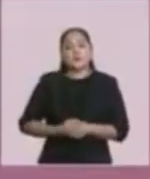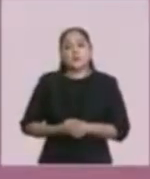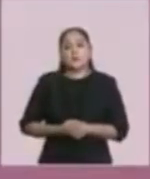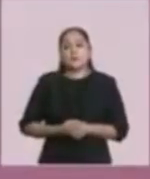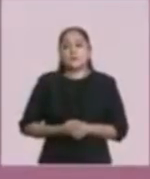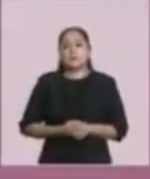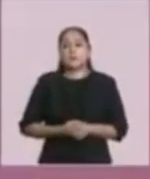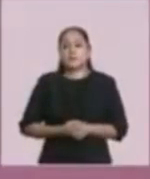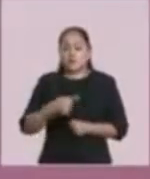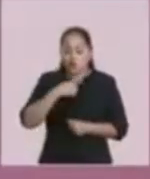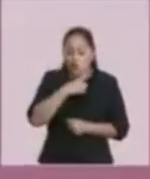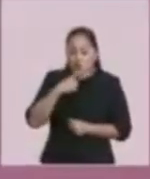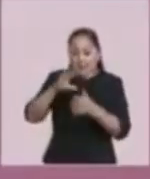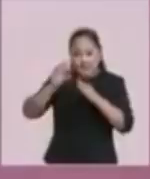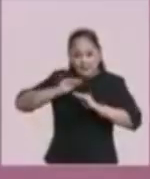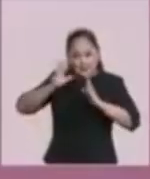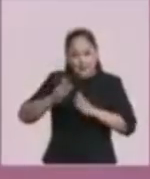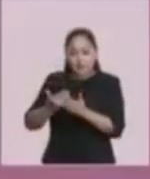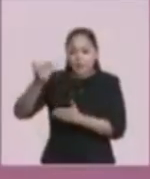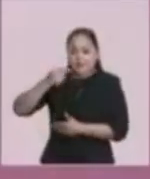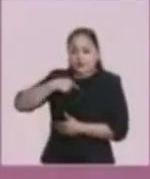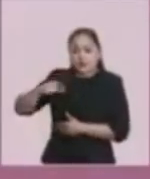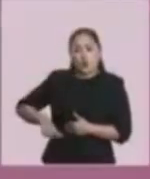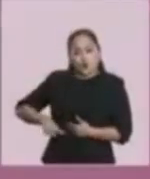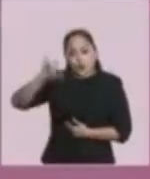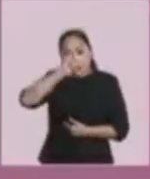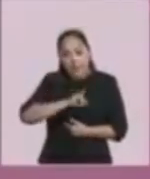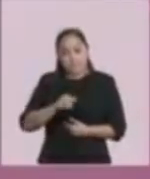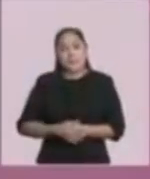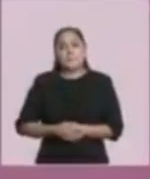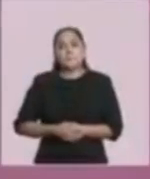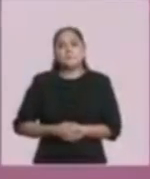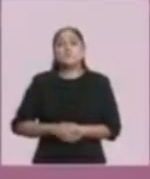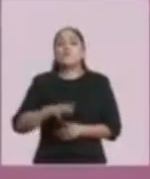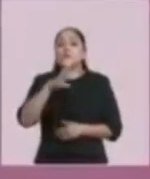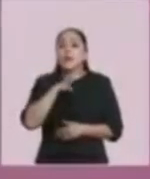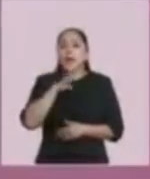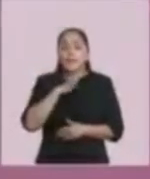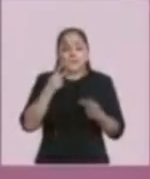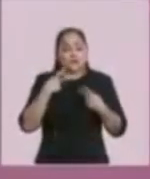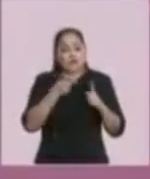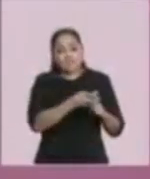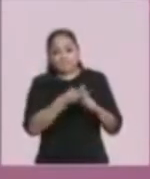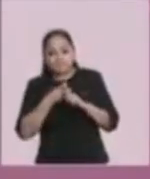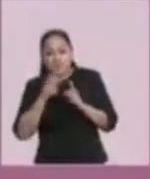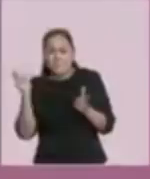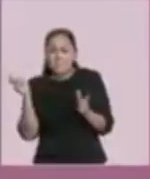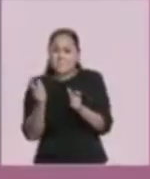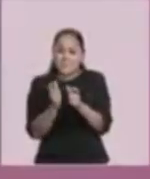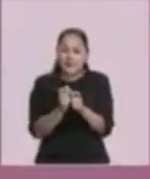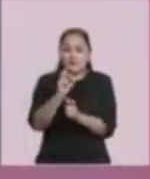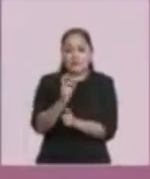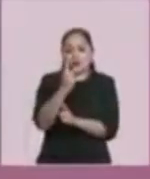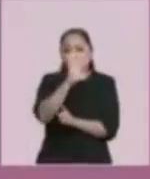que cuando fui jefe de gobierno se redujo el delito de secuestro en